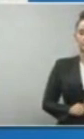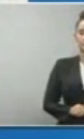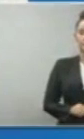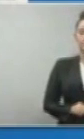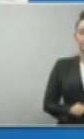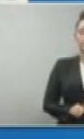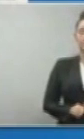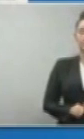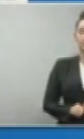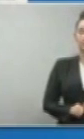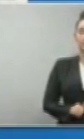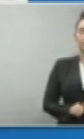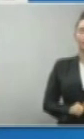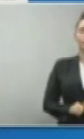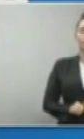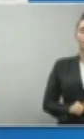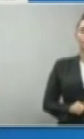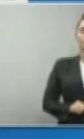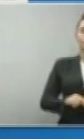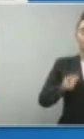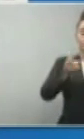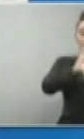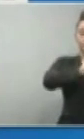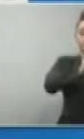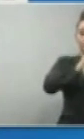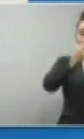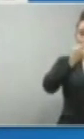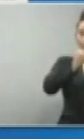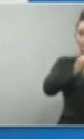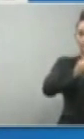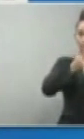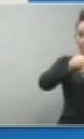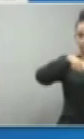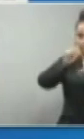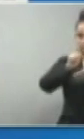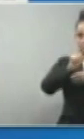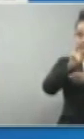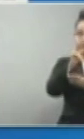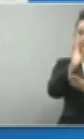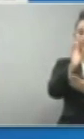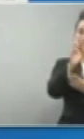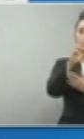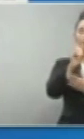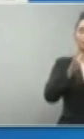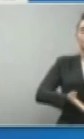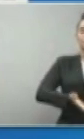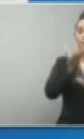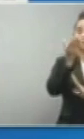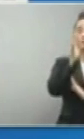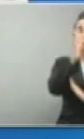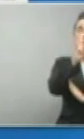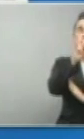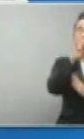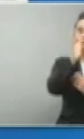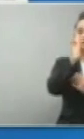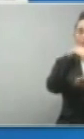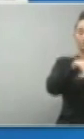En los casos confirmados por PCR han ascendido a 47